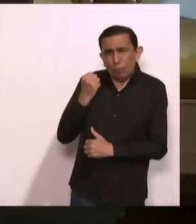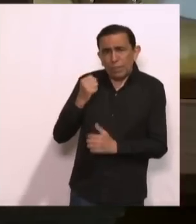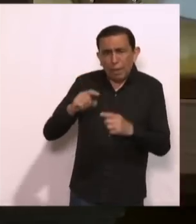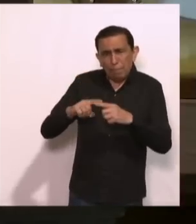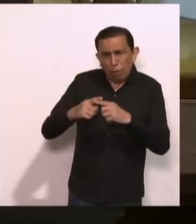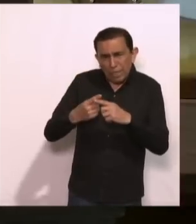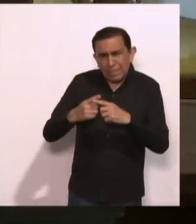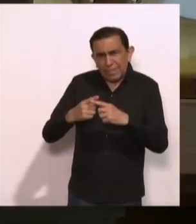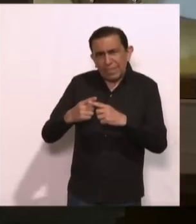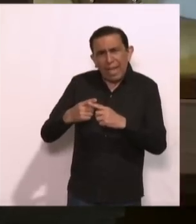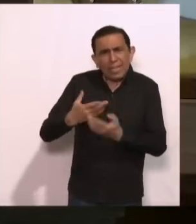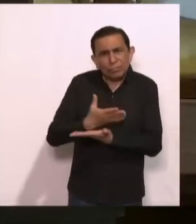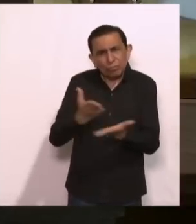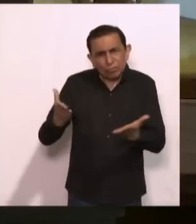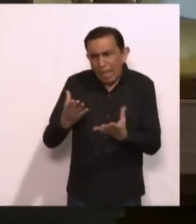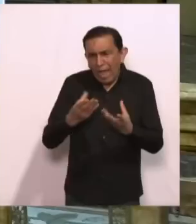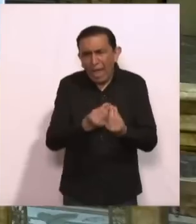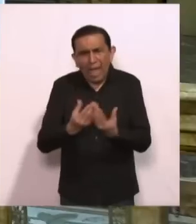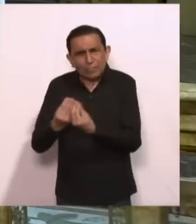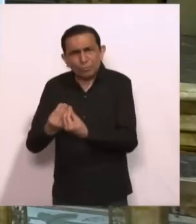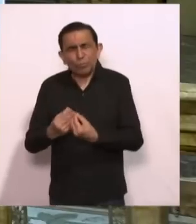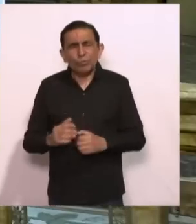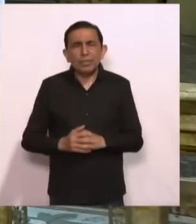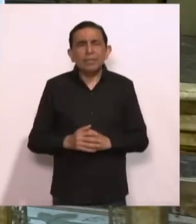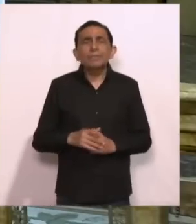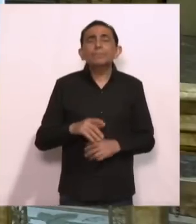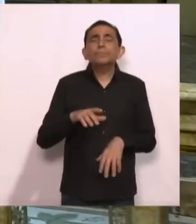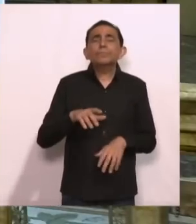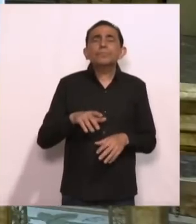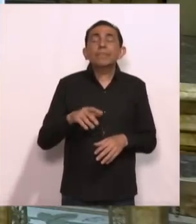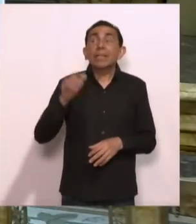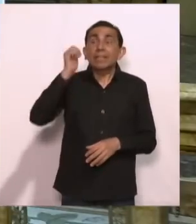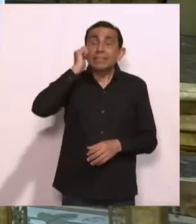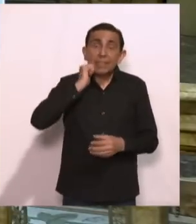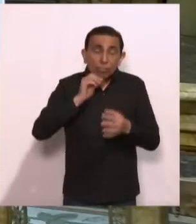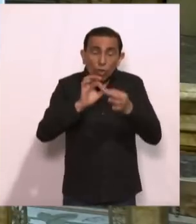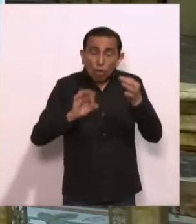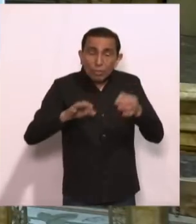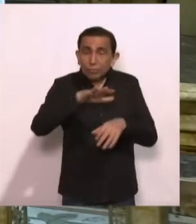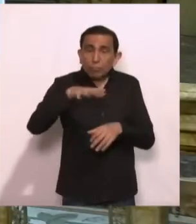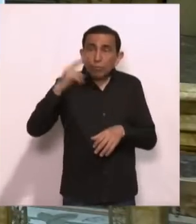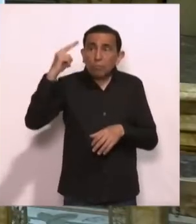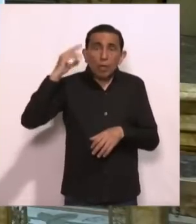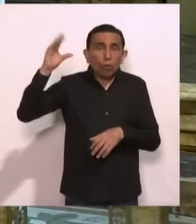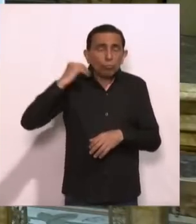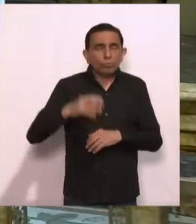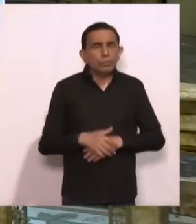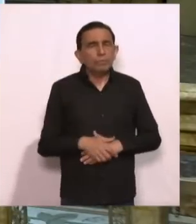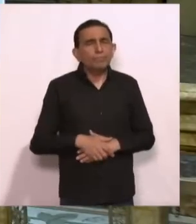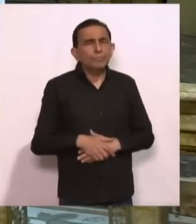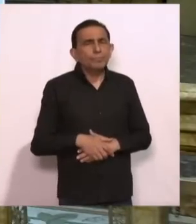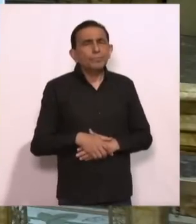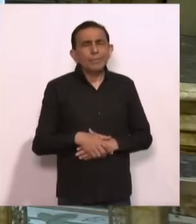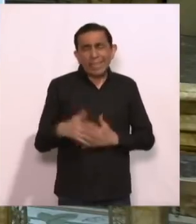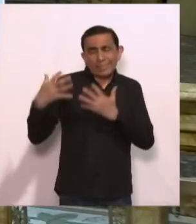y social. Oremos. Escucha, Señor, la oración de tu pueblo. Para que no caigamos